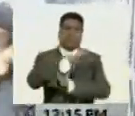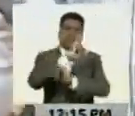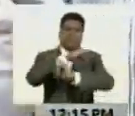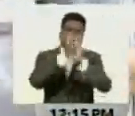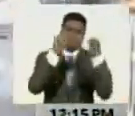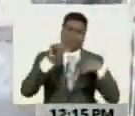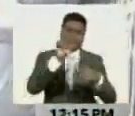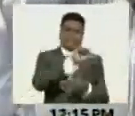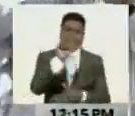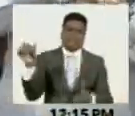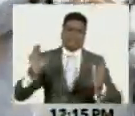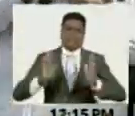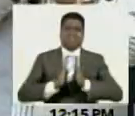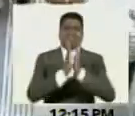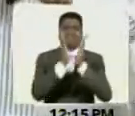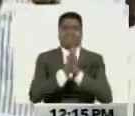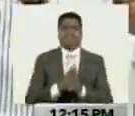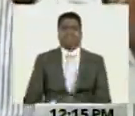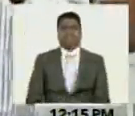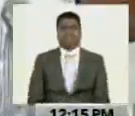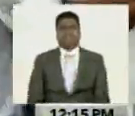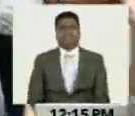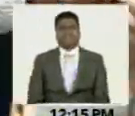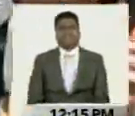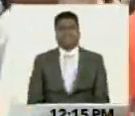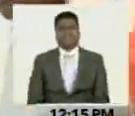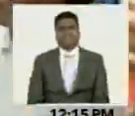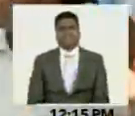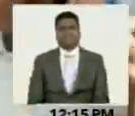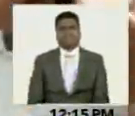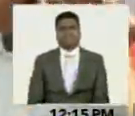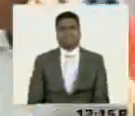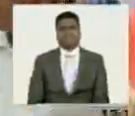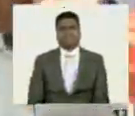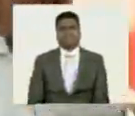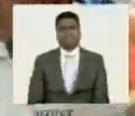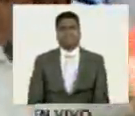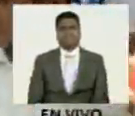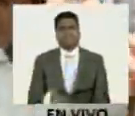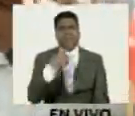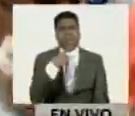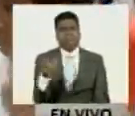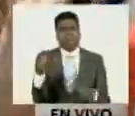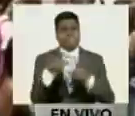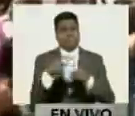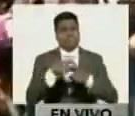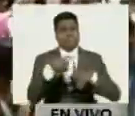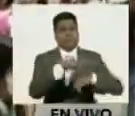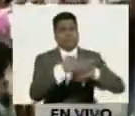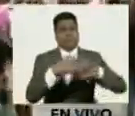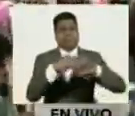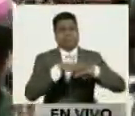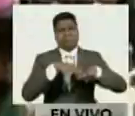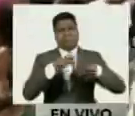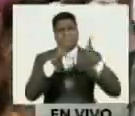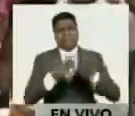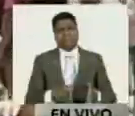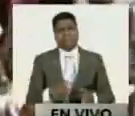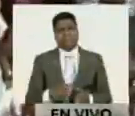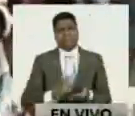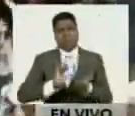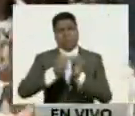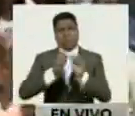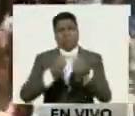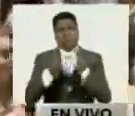Santa! Así es. Bien, eran parte de las declaraciones del ministro del Poder Popular para la Juventud y el Deporte, Merwin Maldonado, también la jefa de